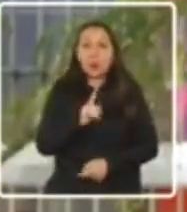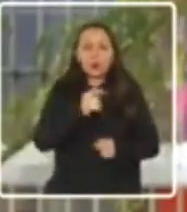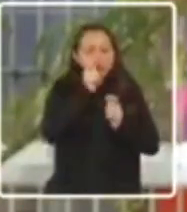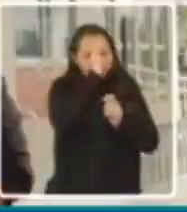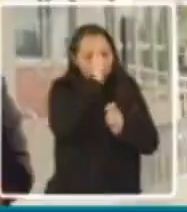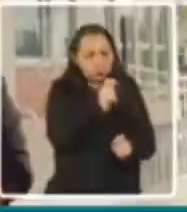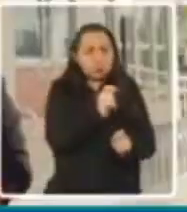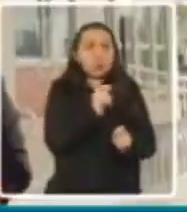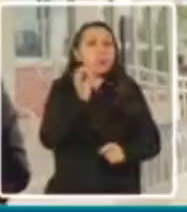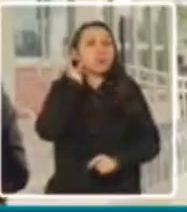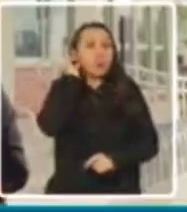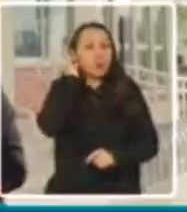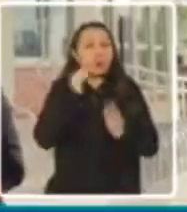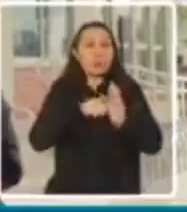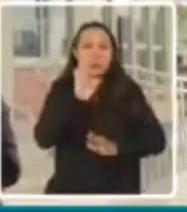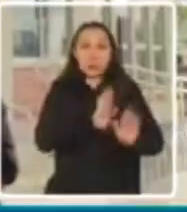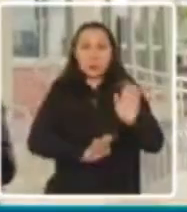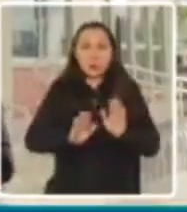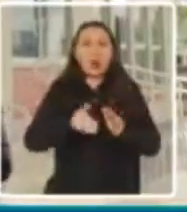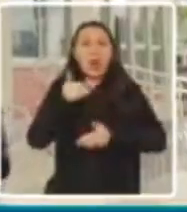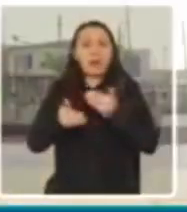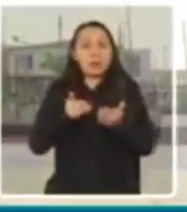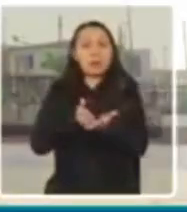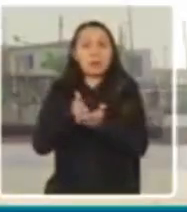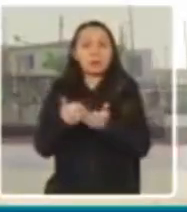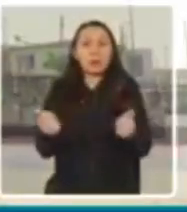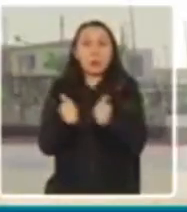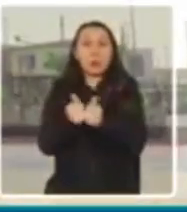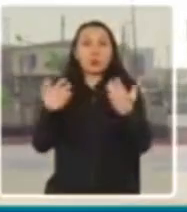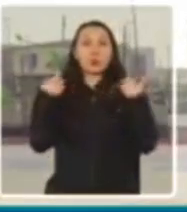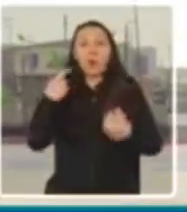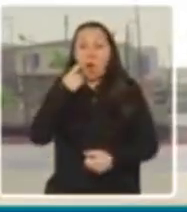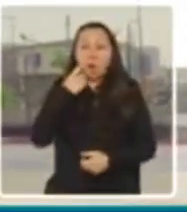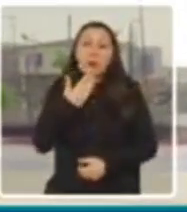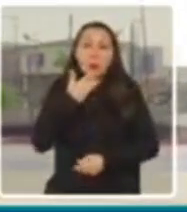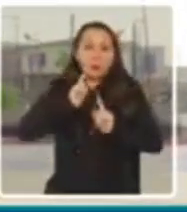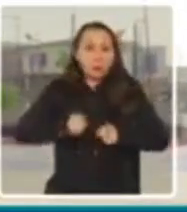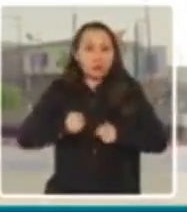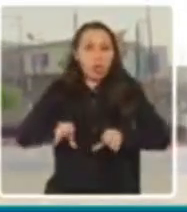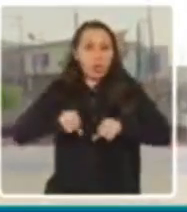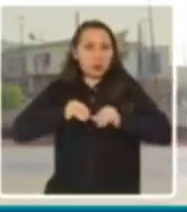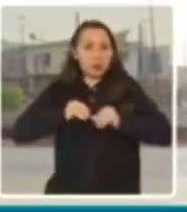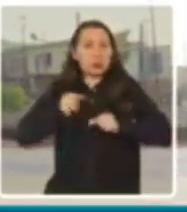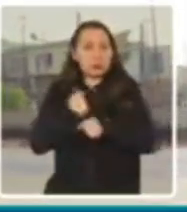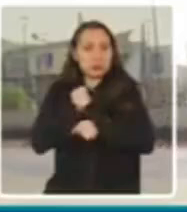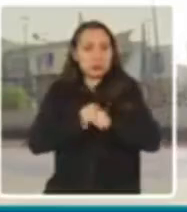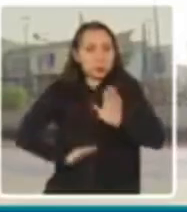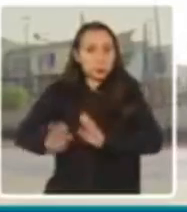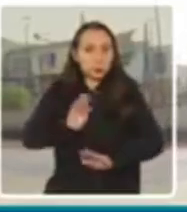reconocemos a principalmente las mujeres que cuidan y empezamos a avanzar también en corresponsabilidad, porque los hombres también tienen que asumir parte de esa